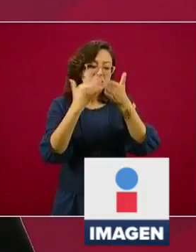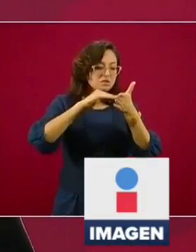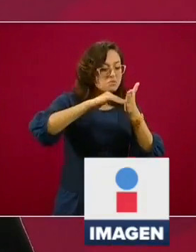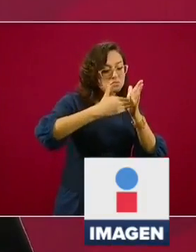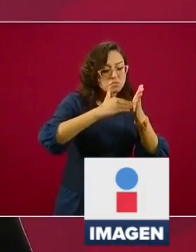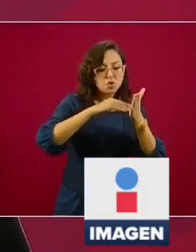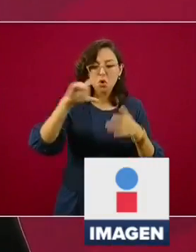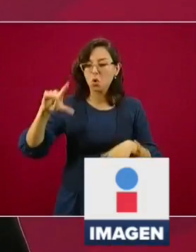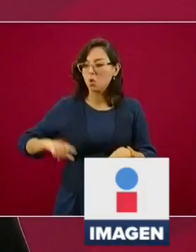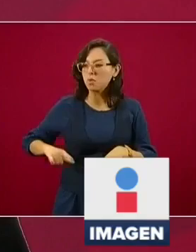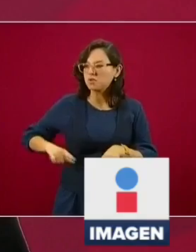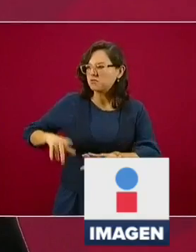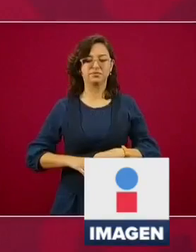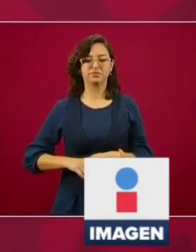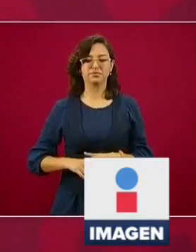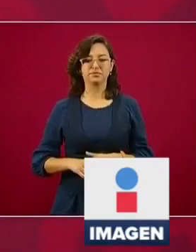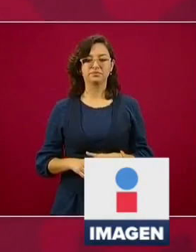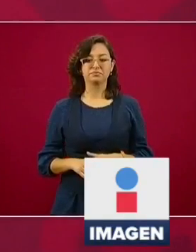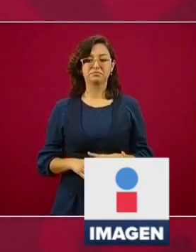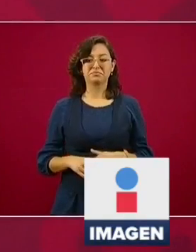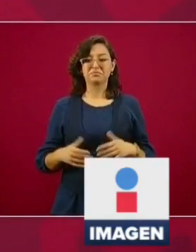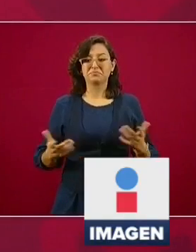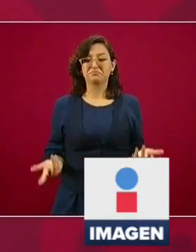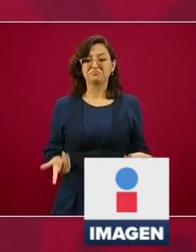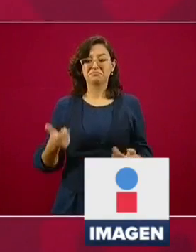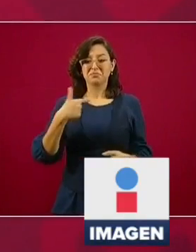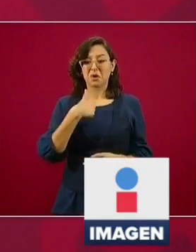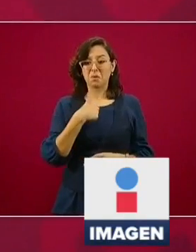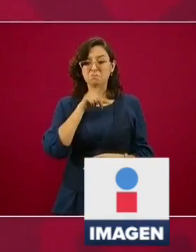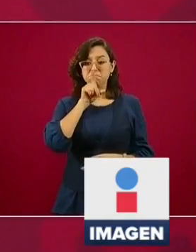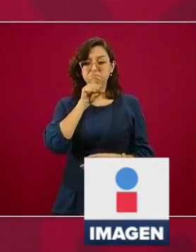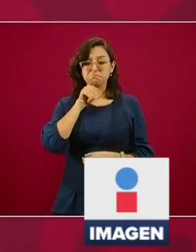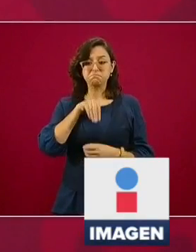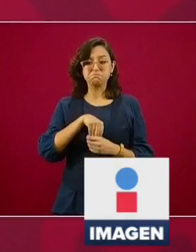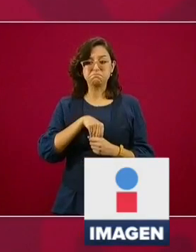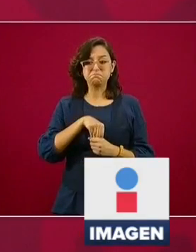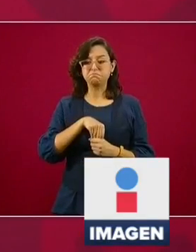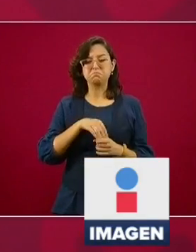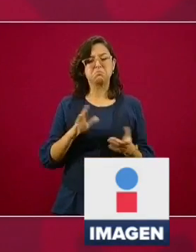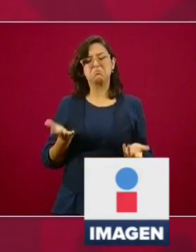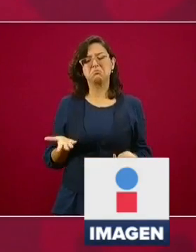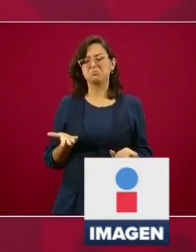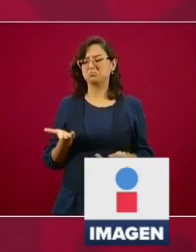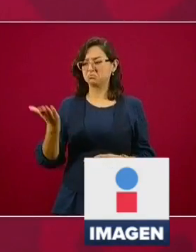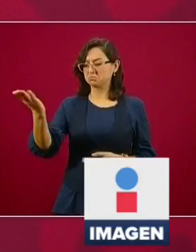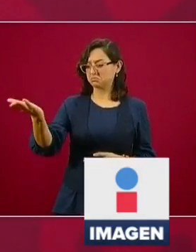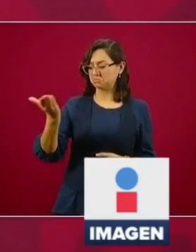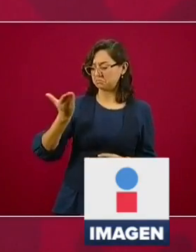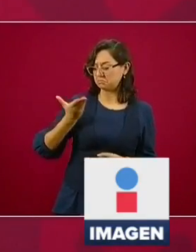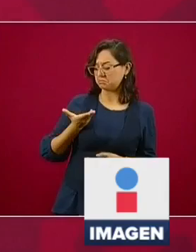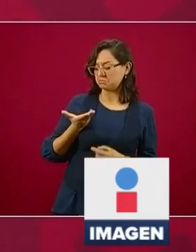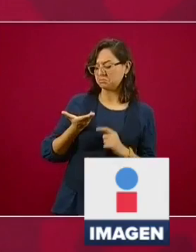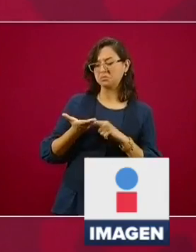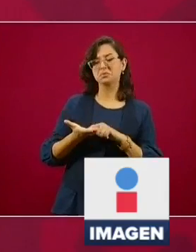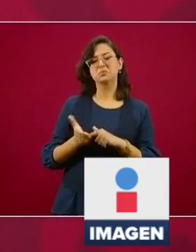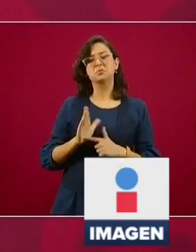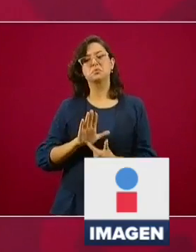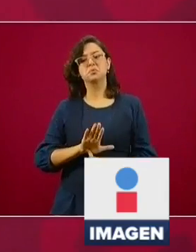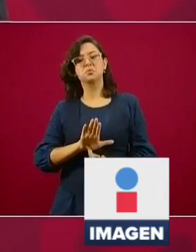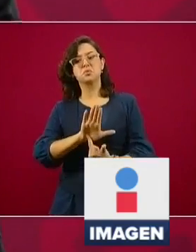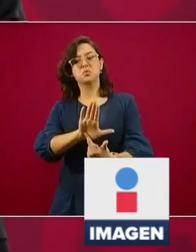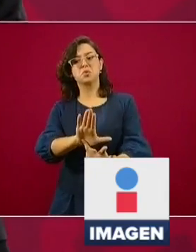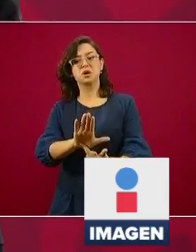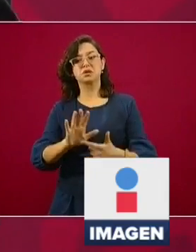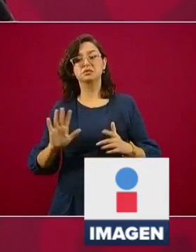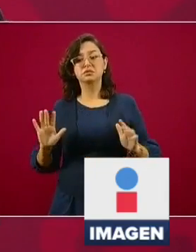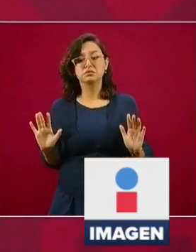debilitarnos políticamente hablando. No tengo por qué ocultar eso, me llegó, yo lo doy a conocer, a